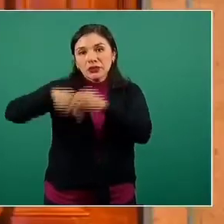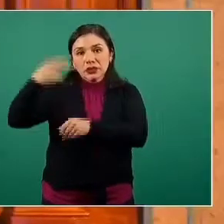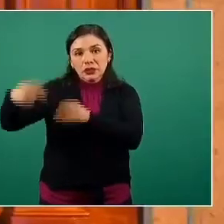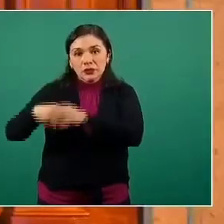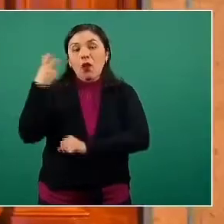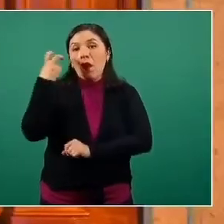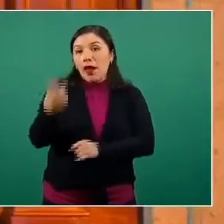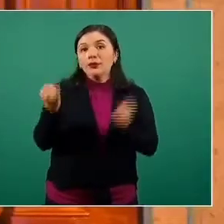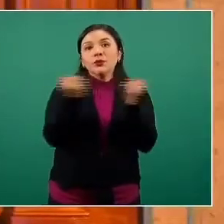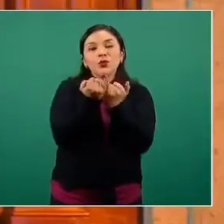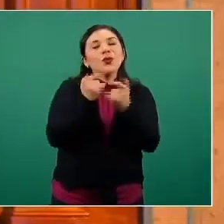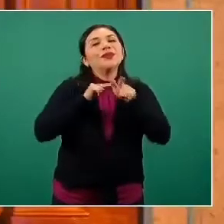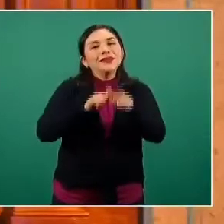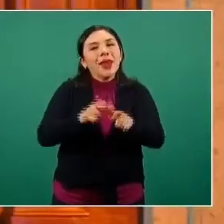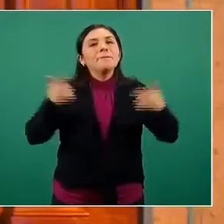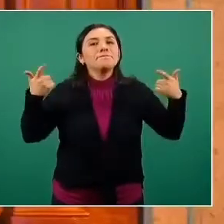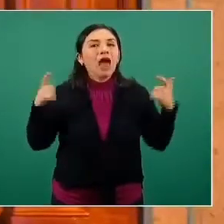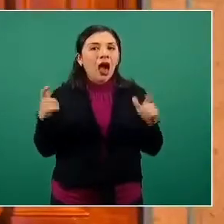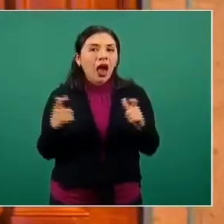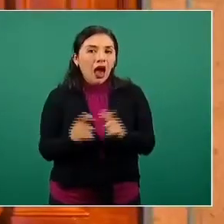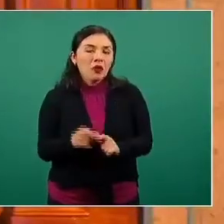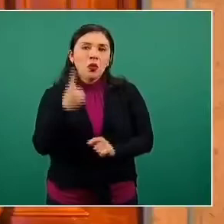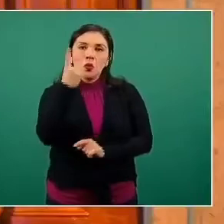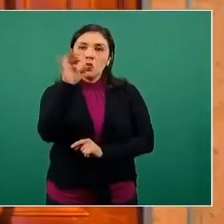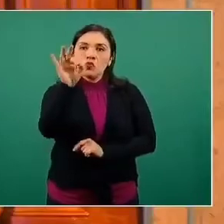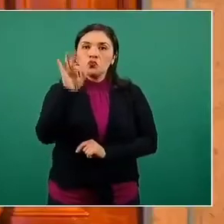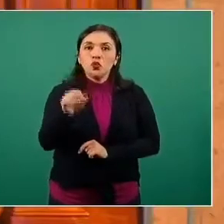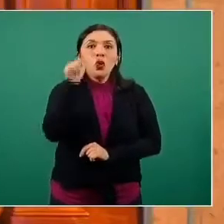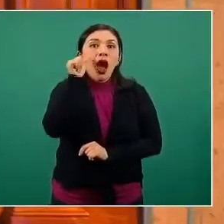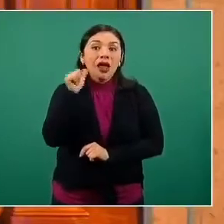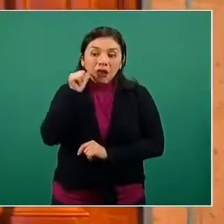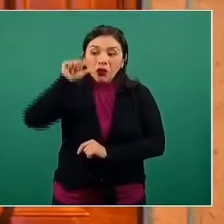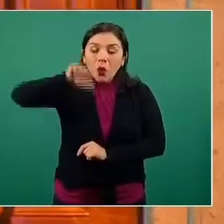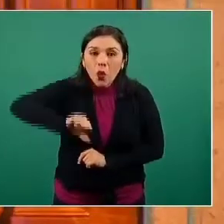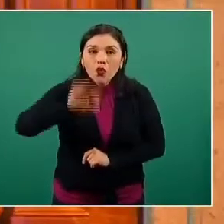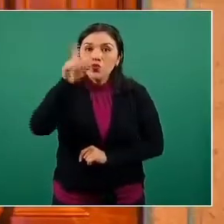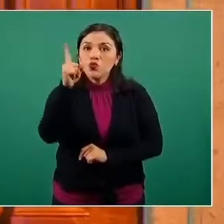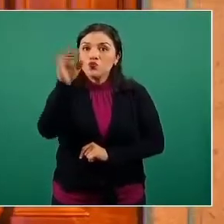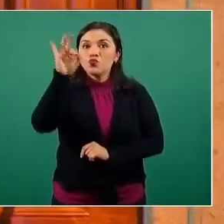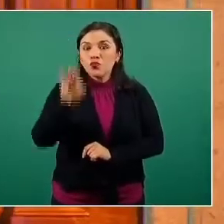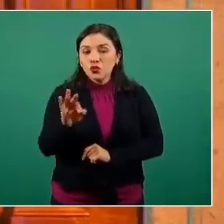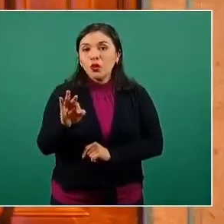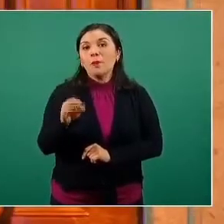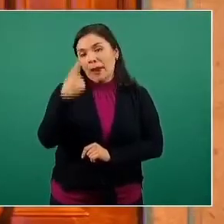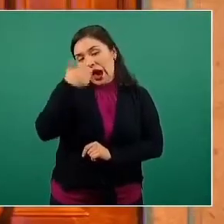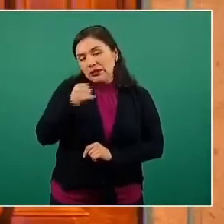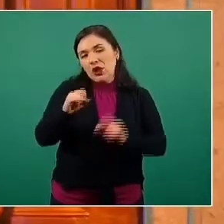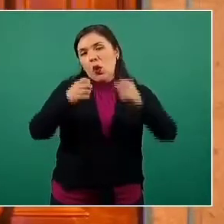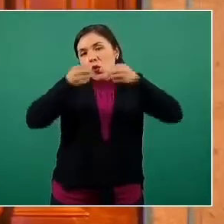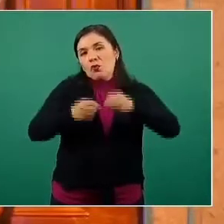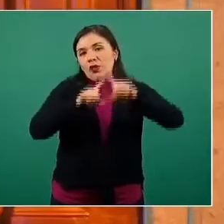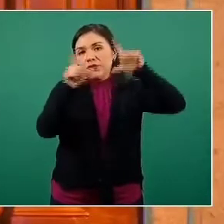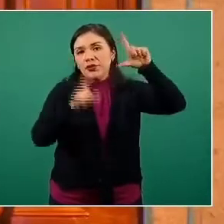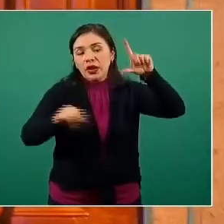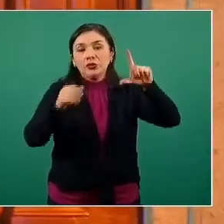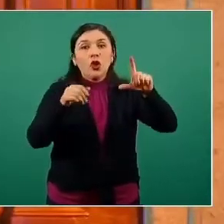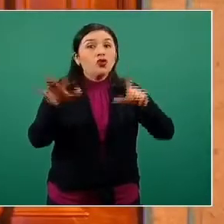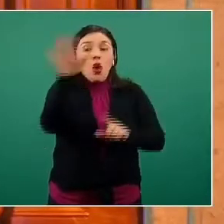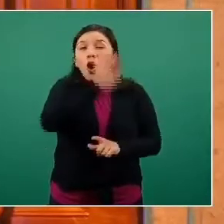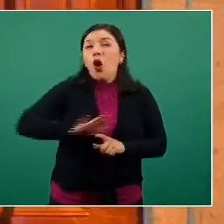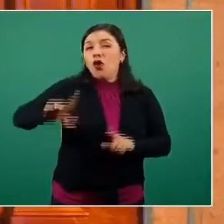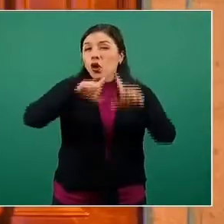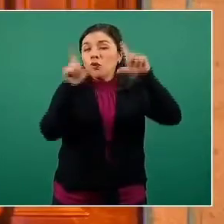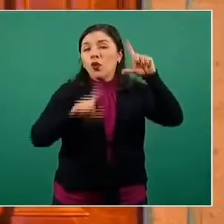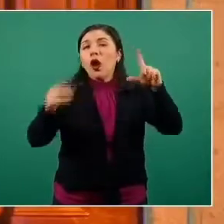Entonces, esto también continúa disminuyendo un punto porcentual de ayer para hoy para efectos de la ocupación nacional, y en todo el territorio tenemos